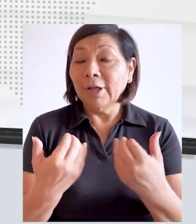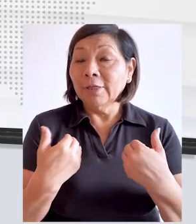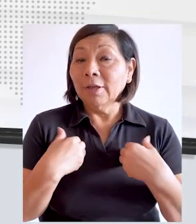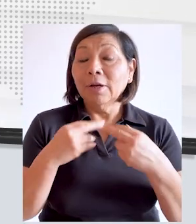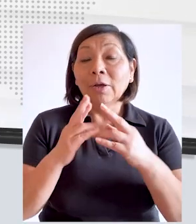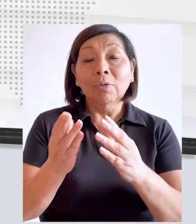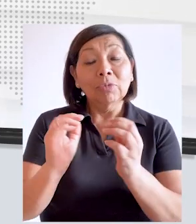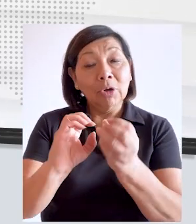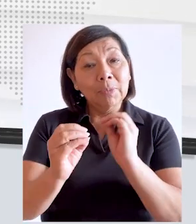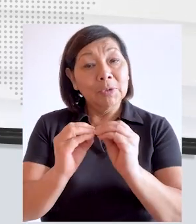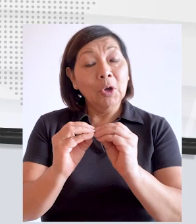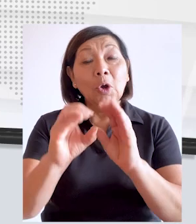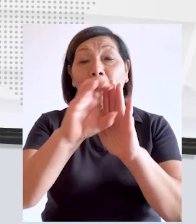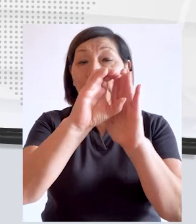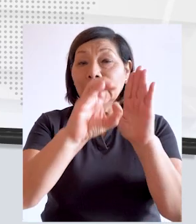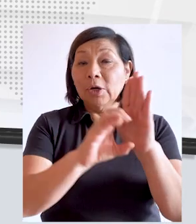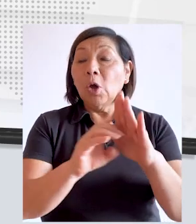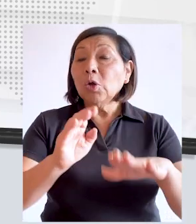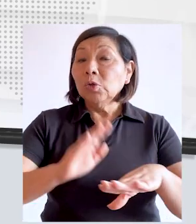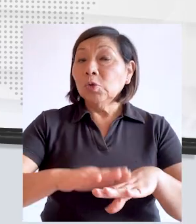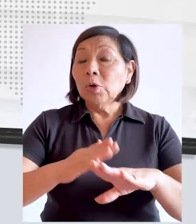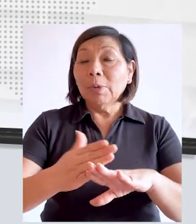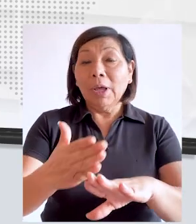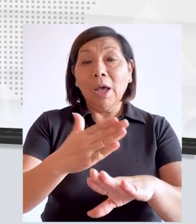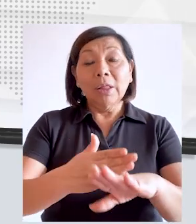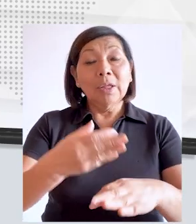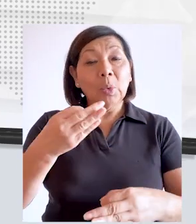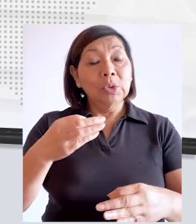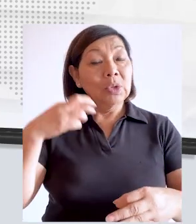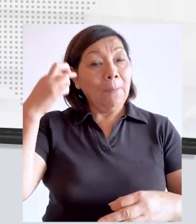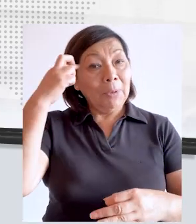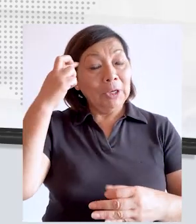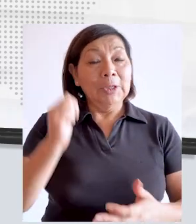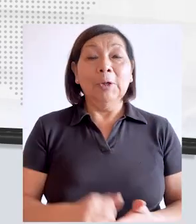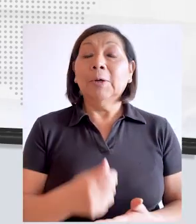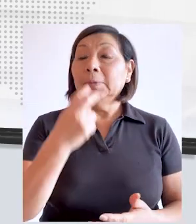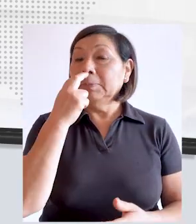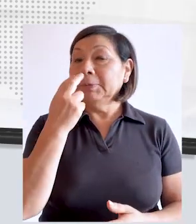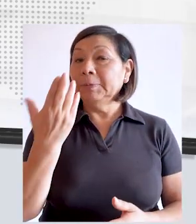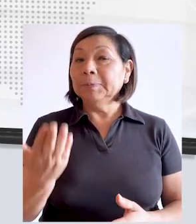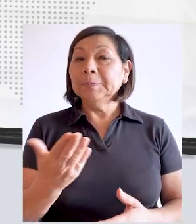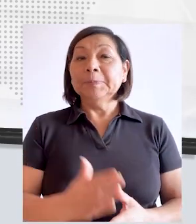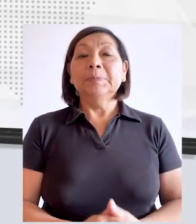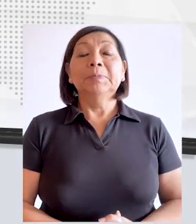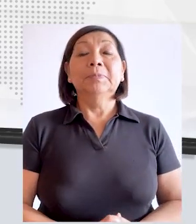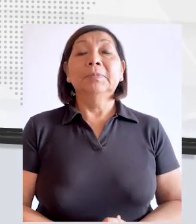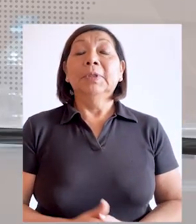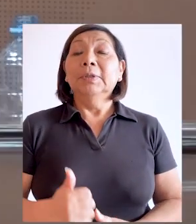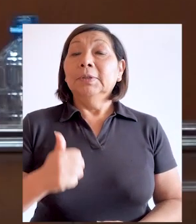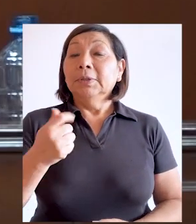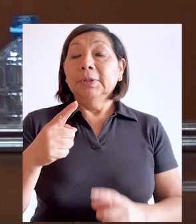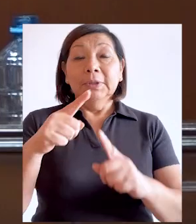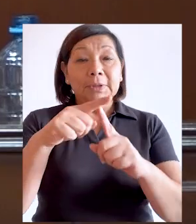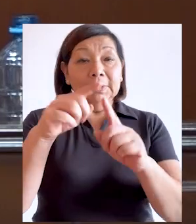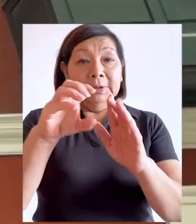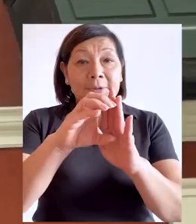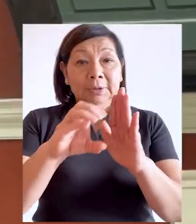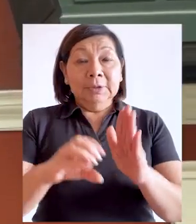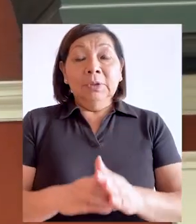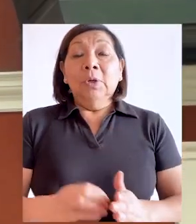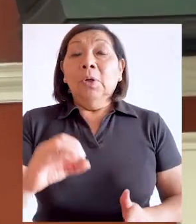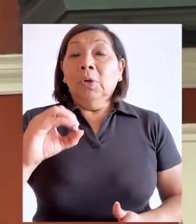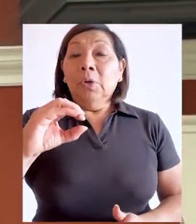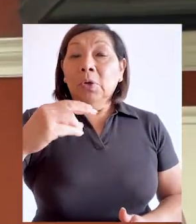de la República debe reformar la Constitución sobre el antejuicio y juicio político. Veamos lo que dijo. El magistrado del